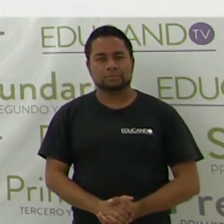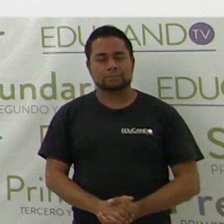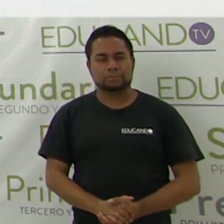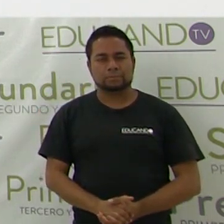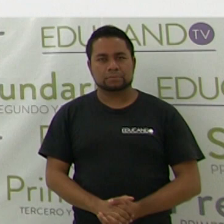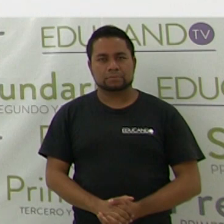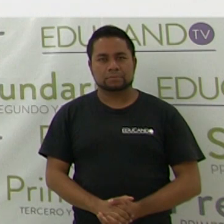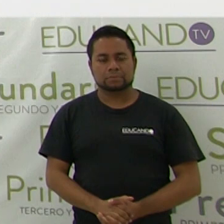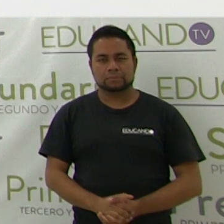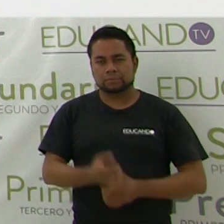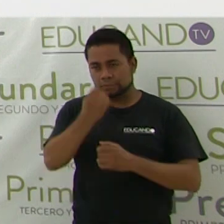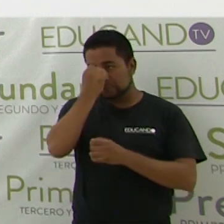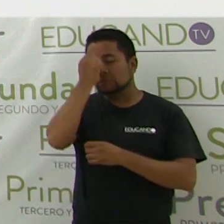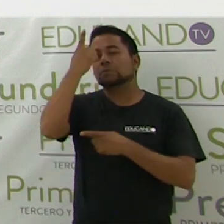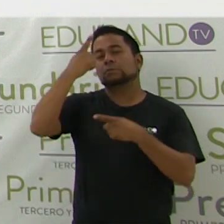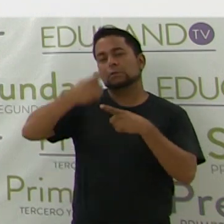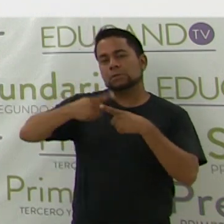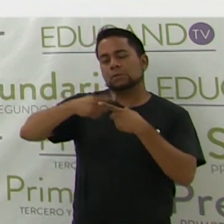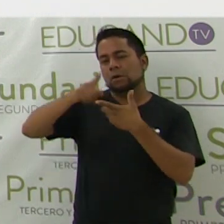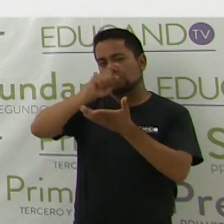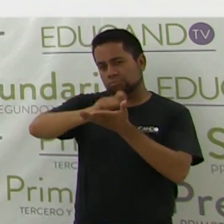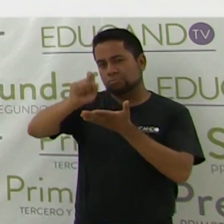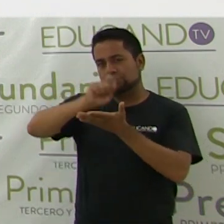El autor es...